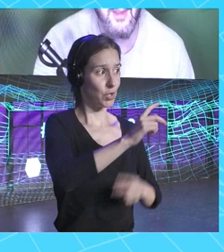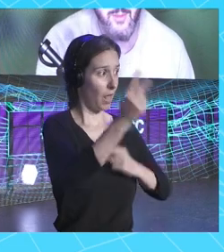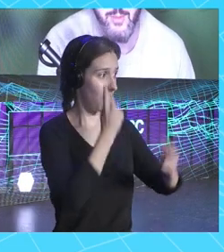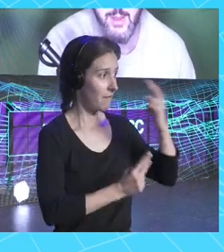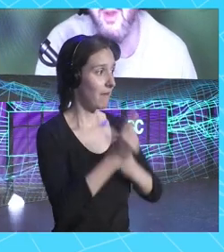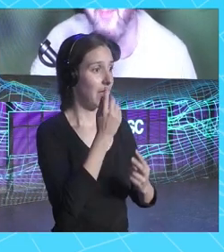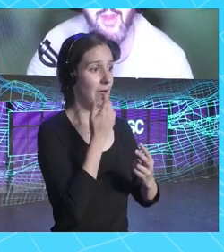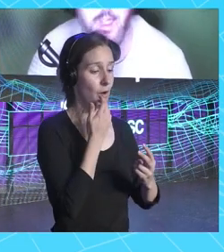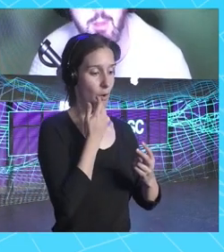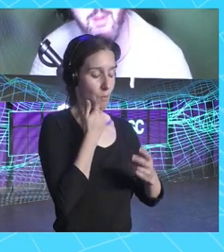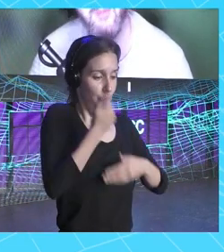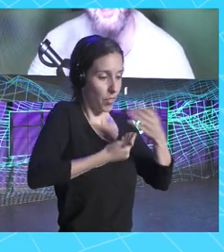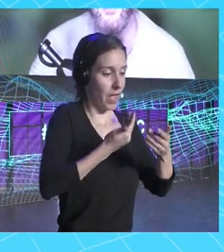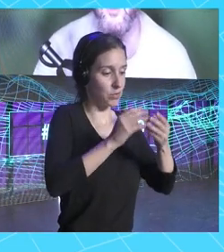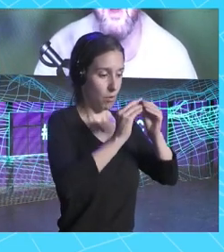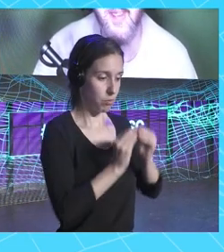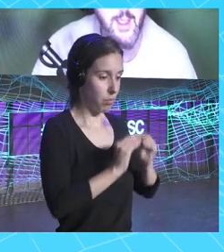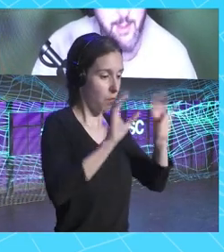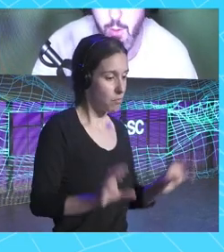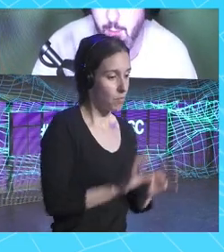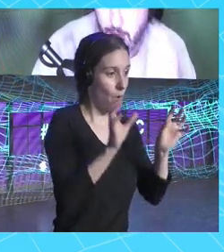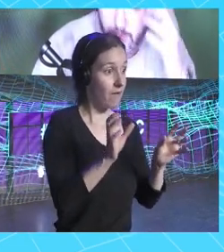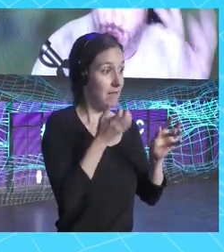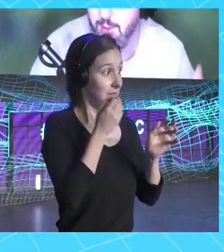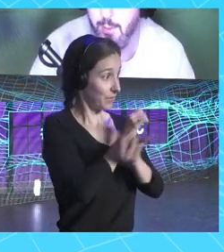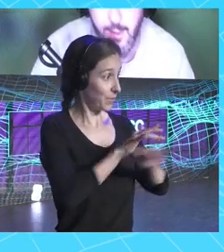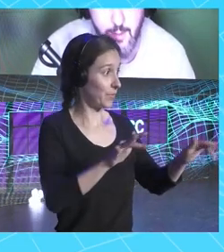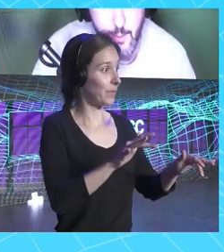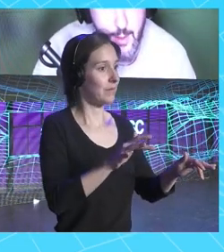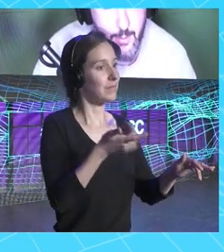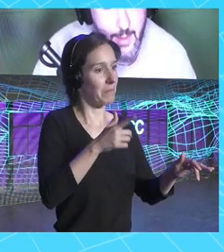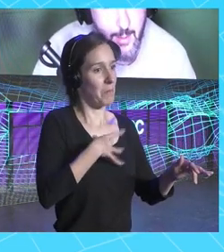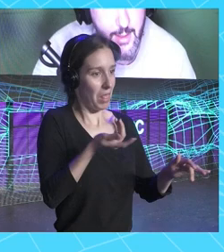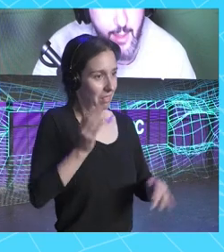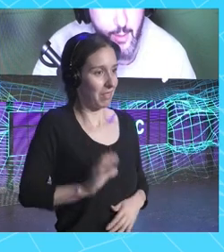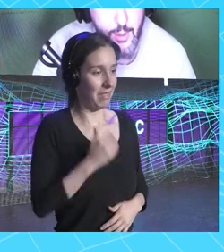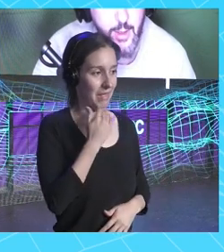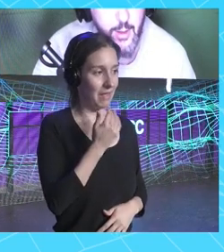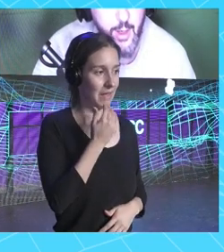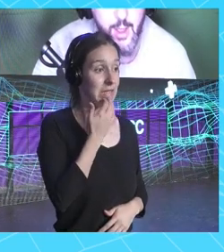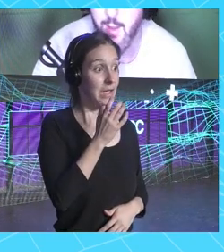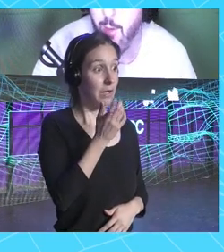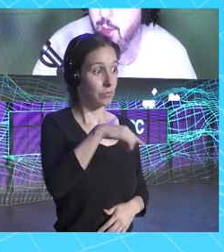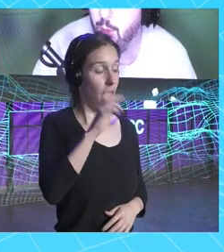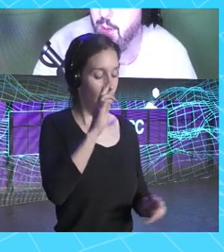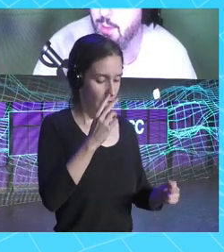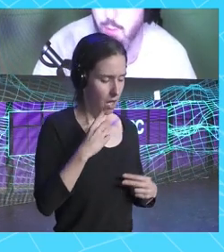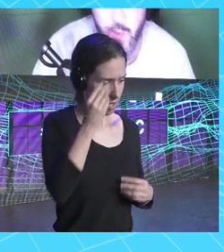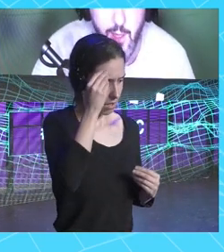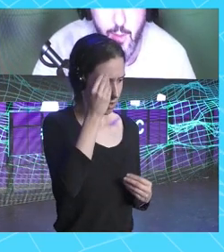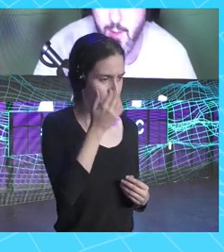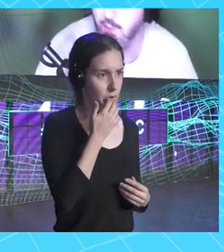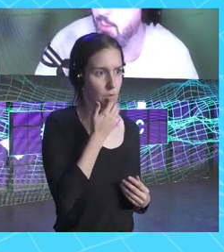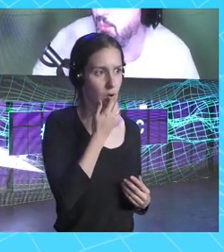compartiendo el proceso para hacer el mueble seguro que vosotros ahora si vais a pensar no en vuestro interior A lo mejor alguno le gusta mucho